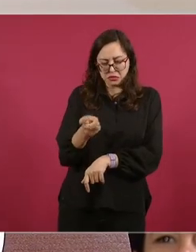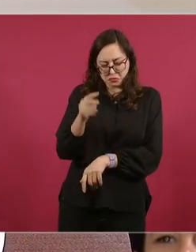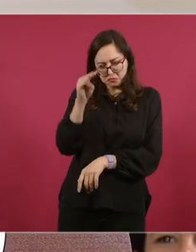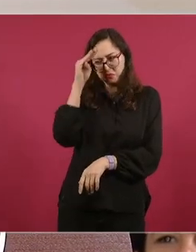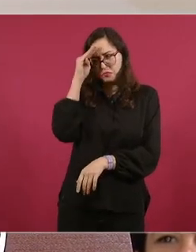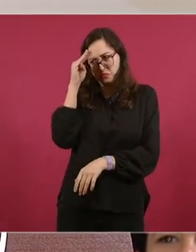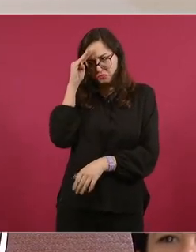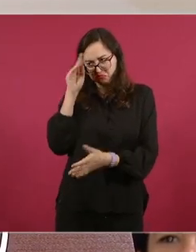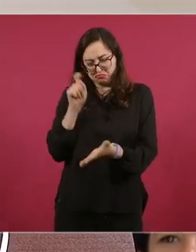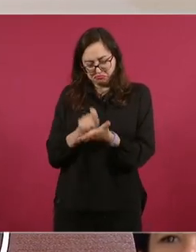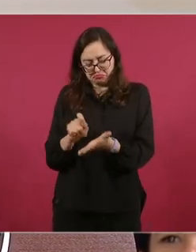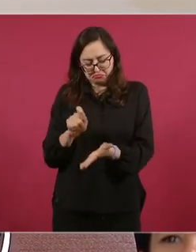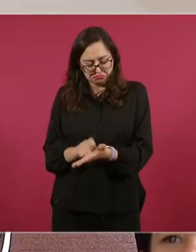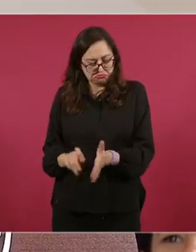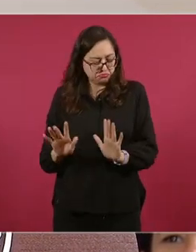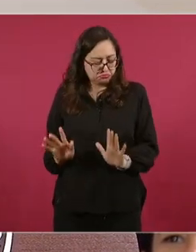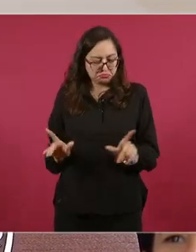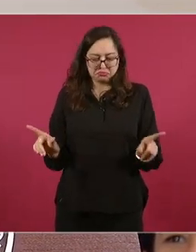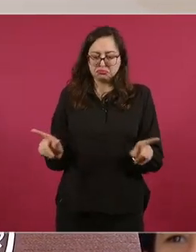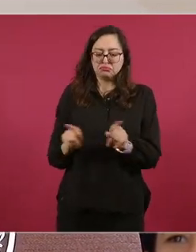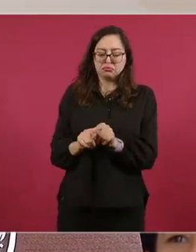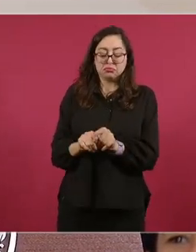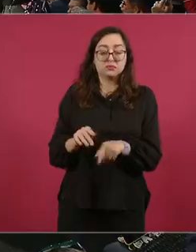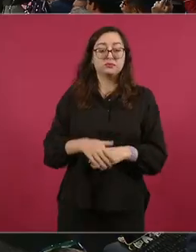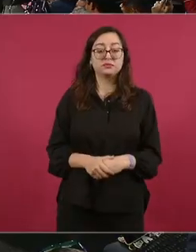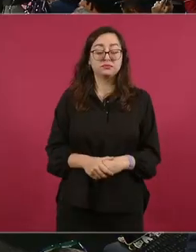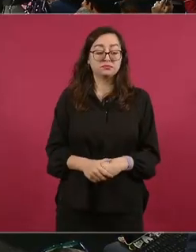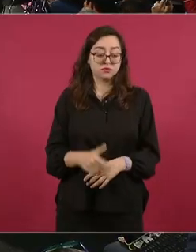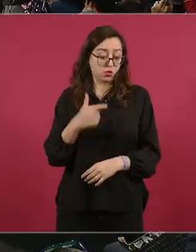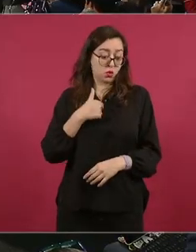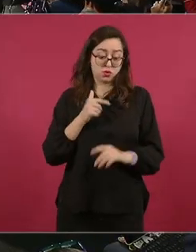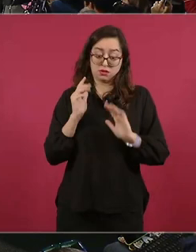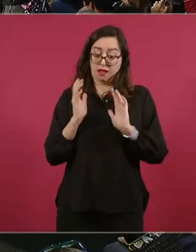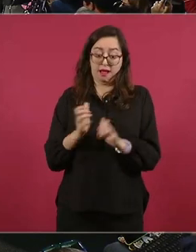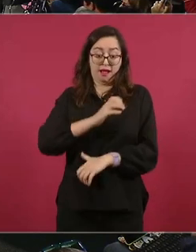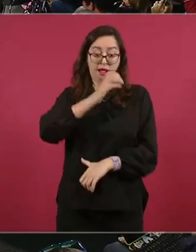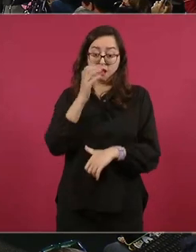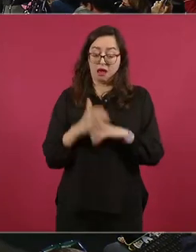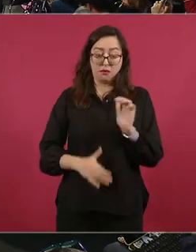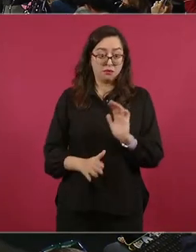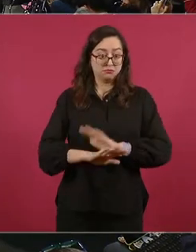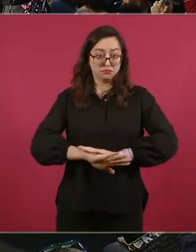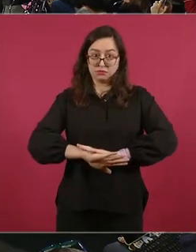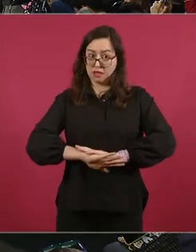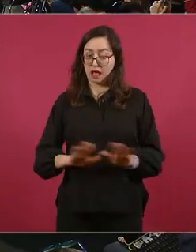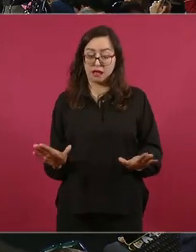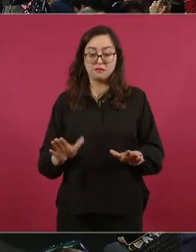Además, ya me voy, y aunque la vida sigue su curso,